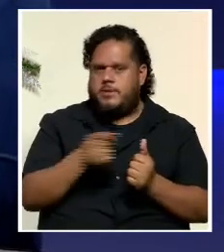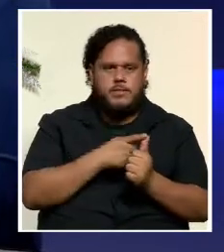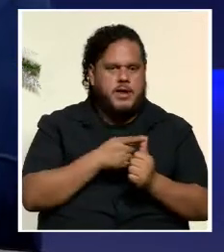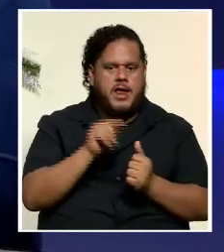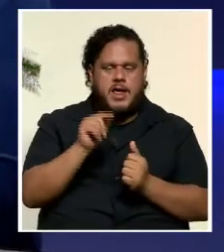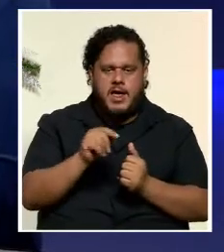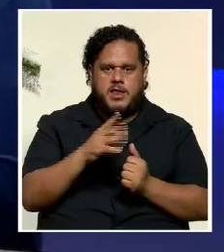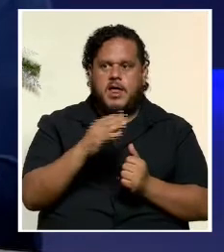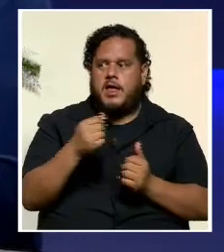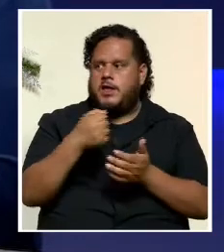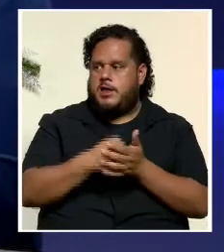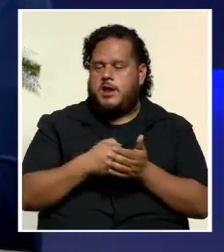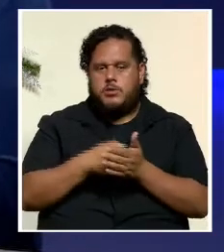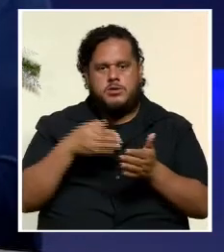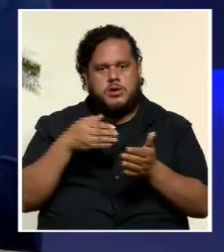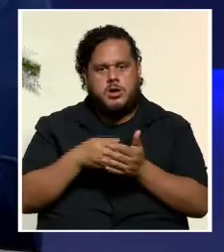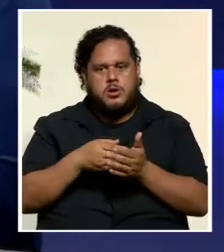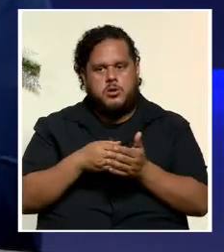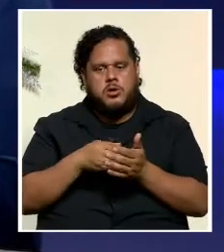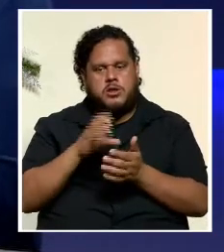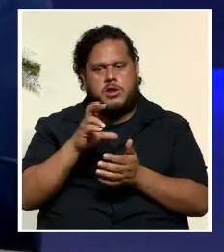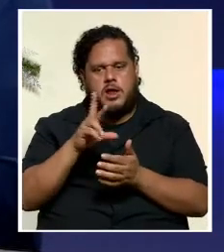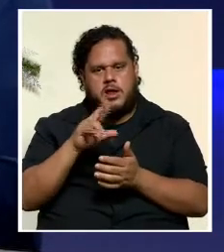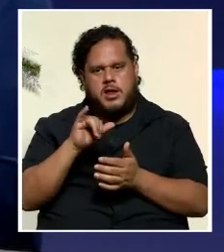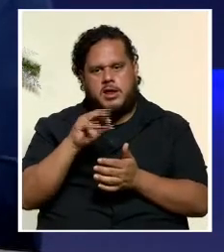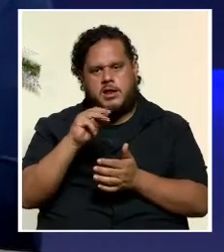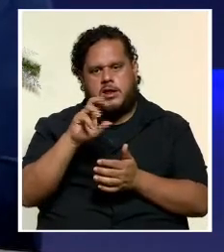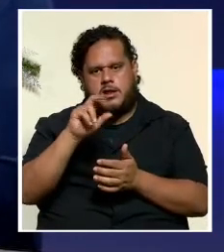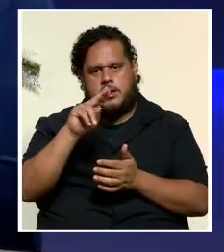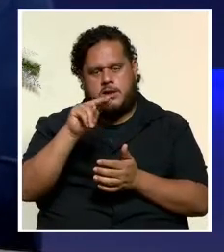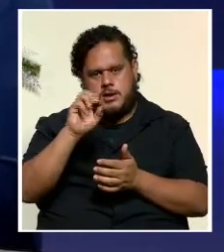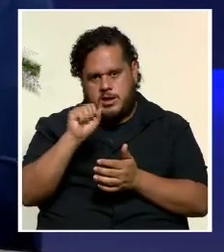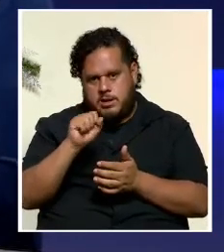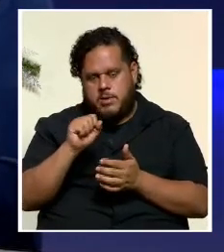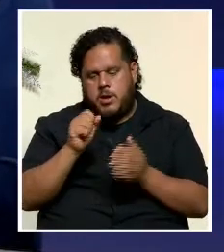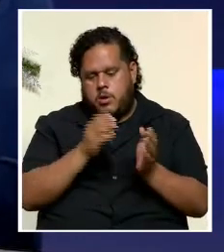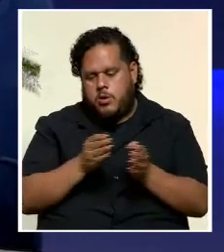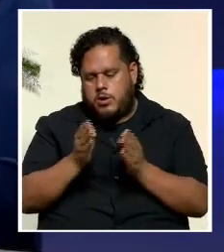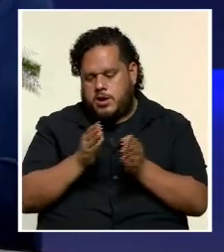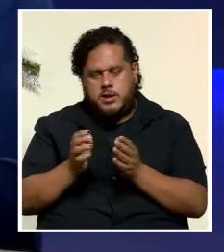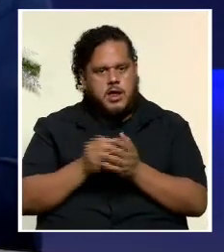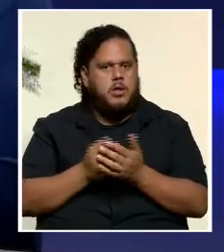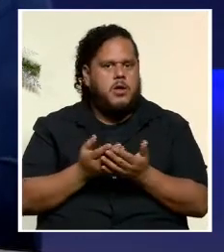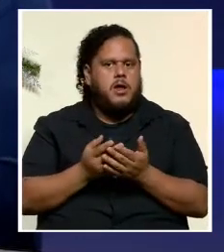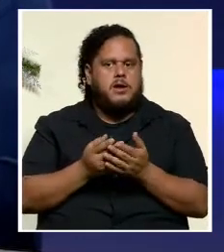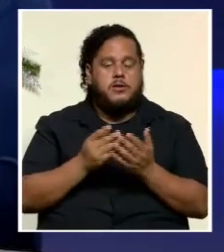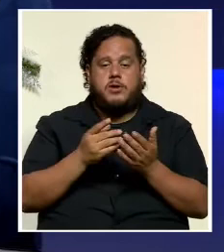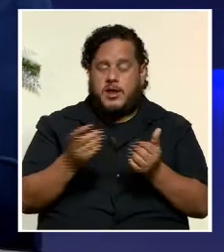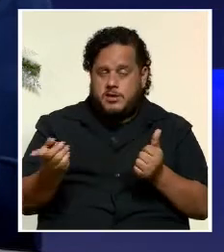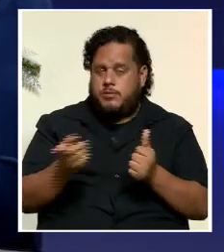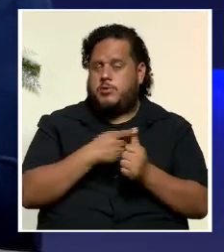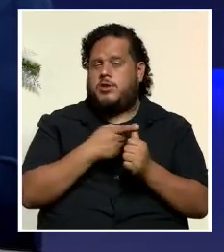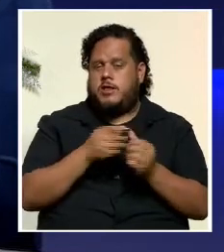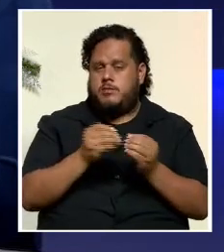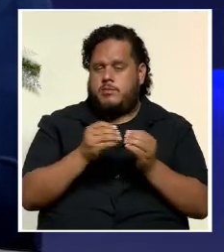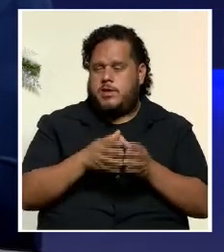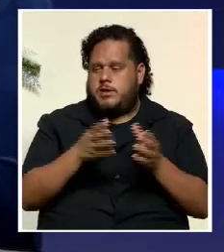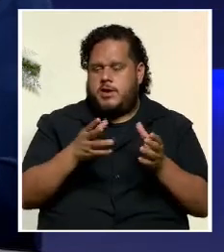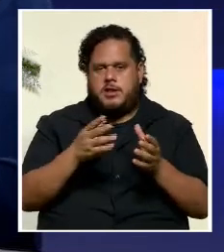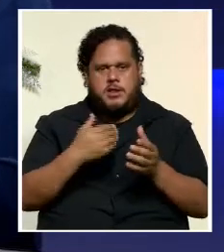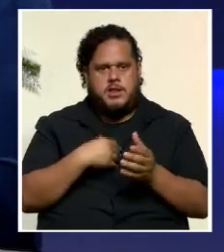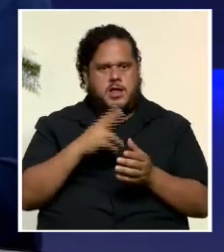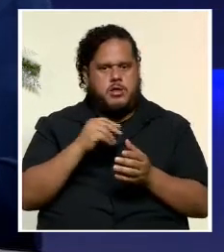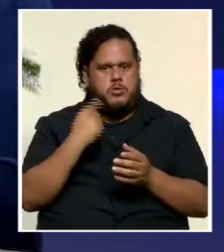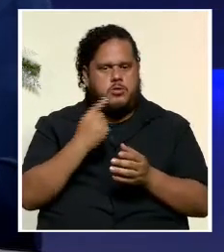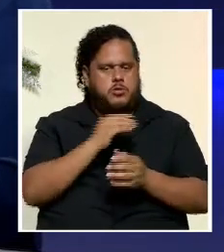y la lucha contra el crimen organizado debe ser las prioridades más grandes que tenga no solo el Poder